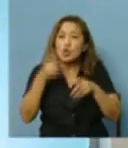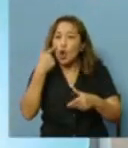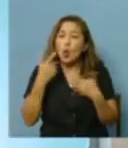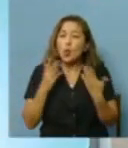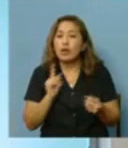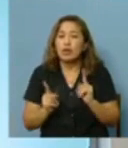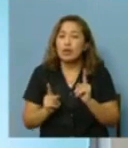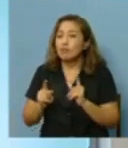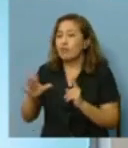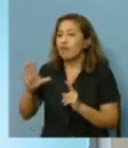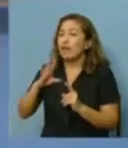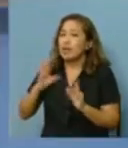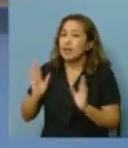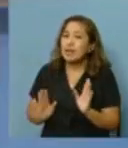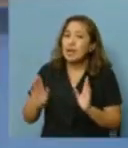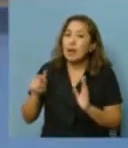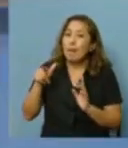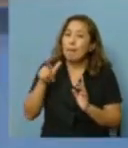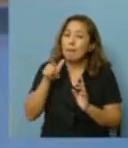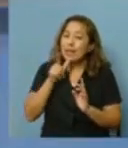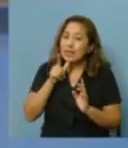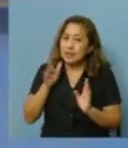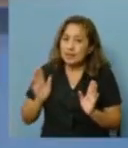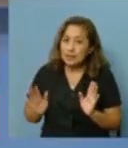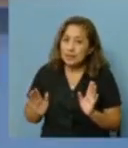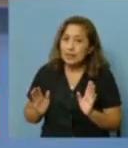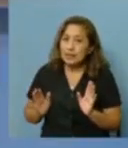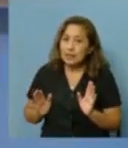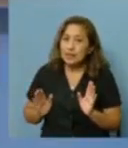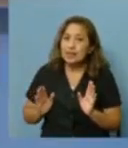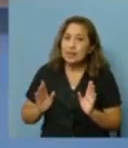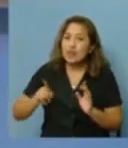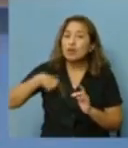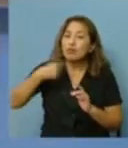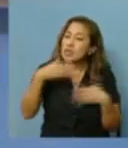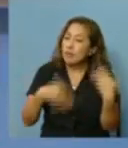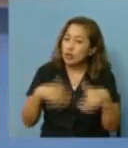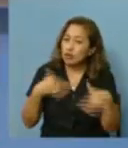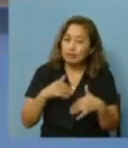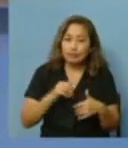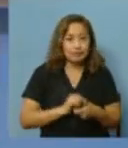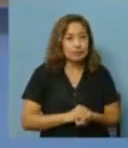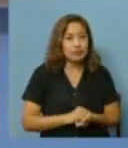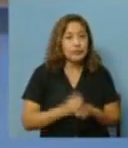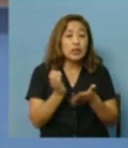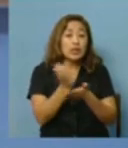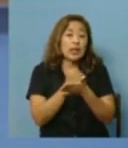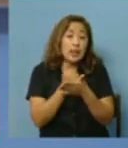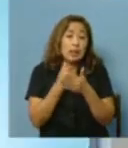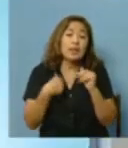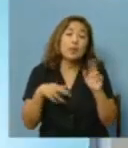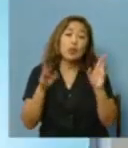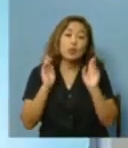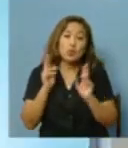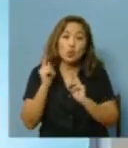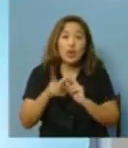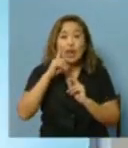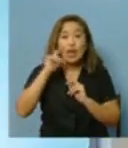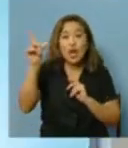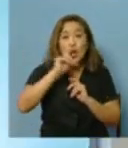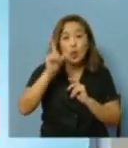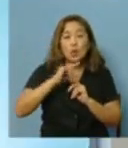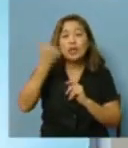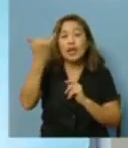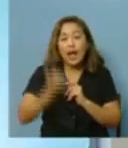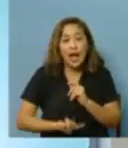evaluando en eso estamos y creo que tiene que ser pronto bueno esperemos doctor que el día lunes ya